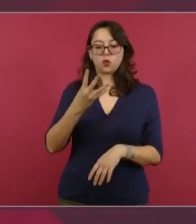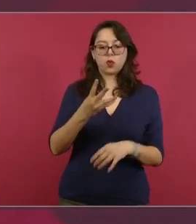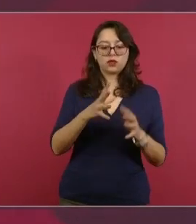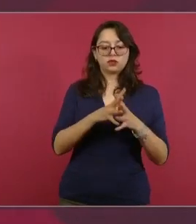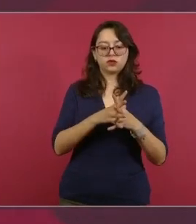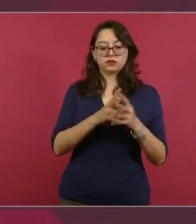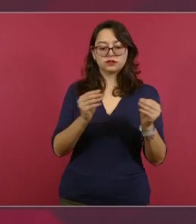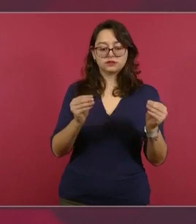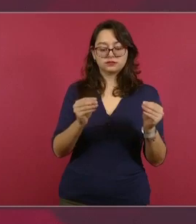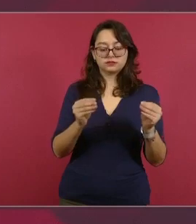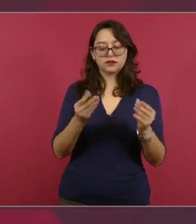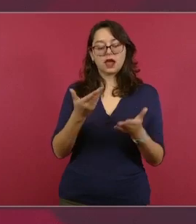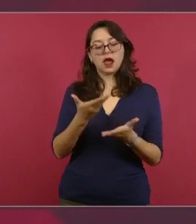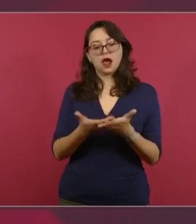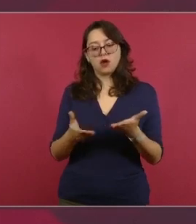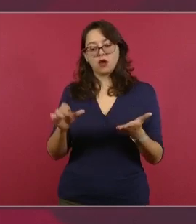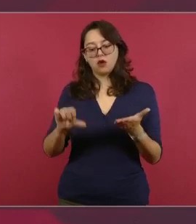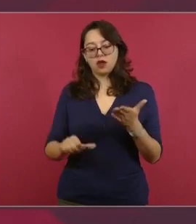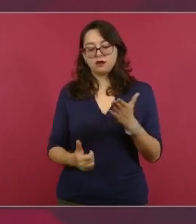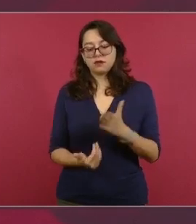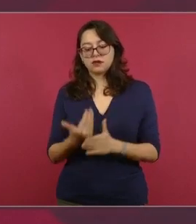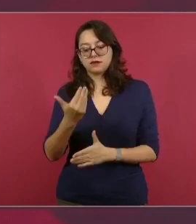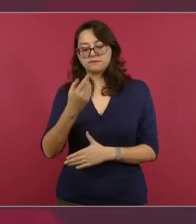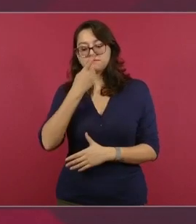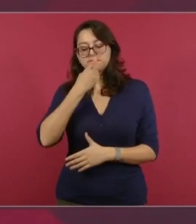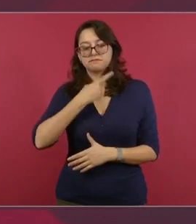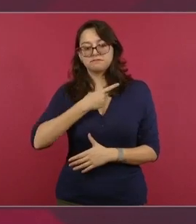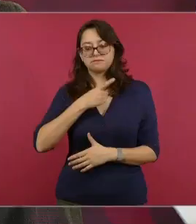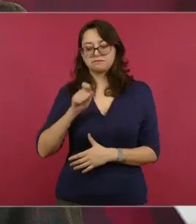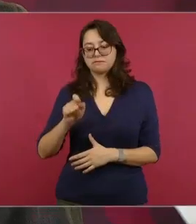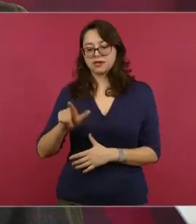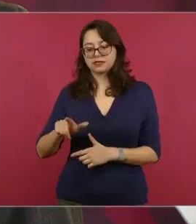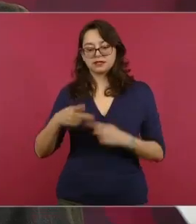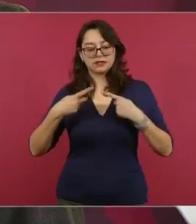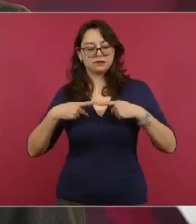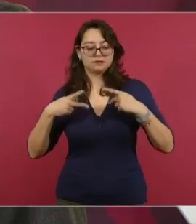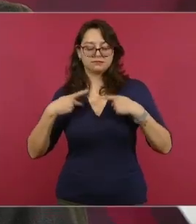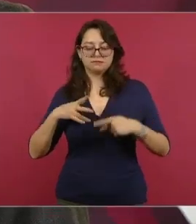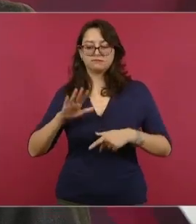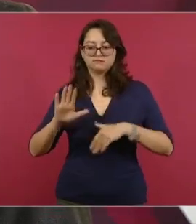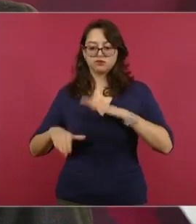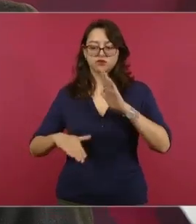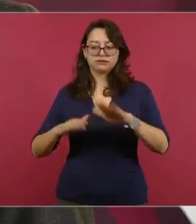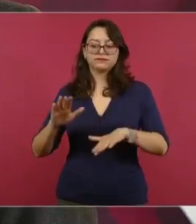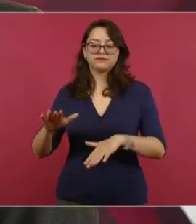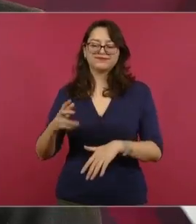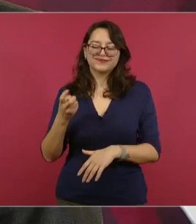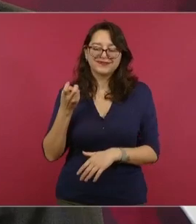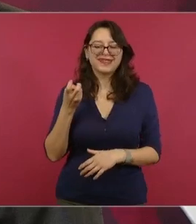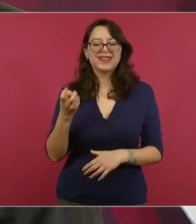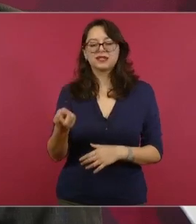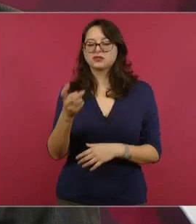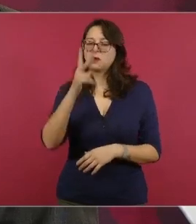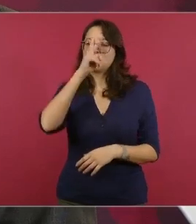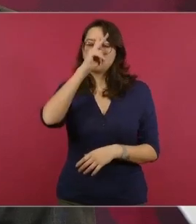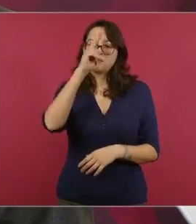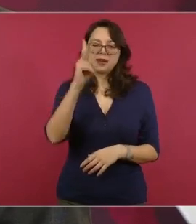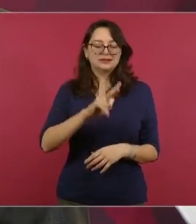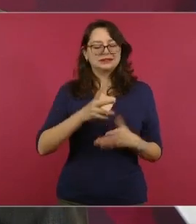nos informan que son 27 personas. Eso es lo que más duele, porque lo material